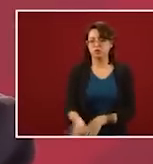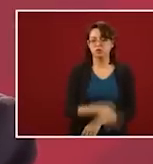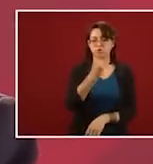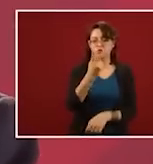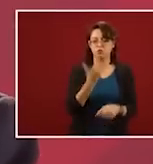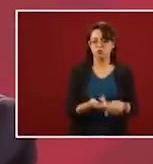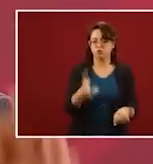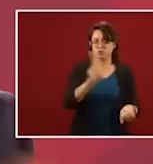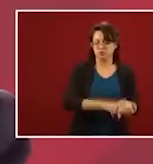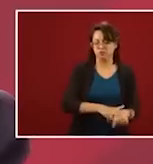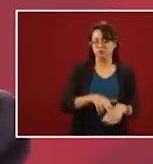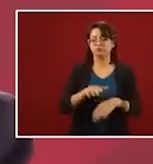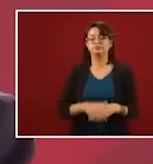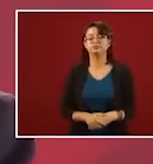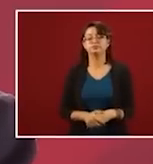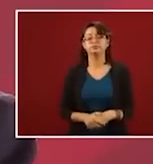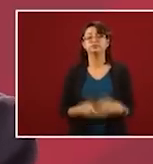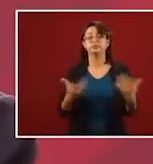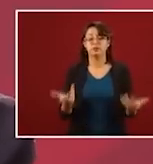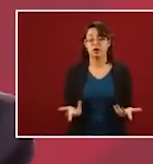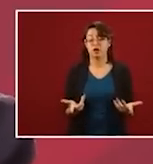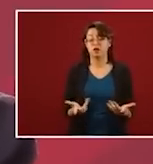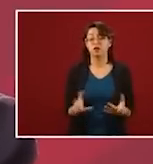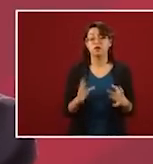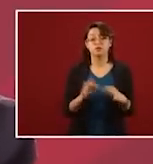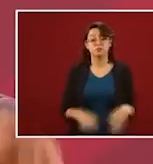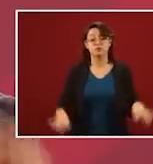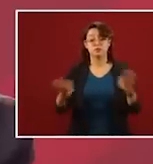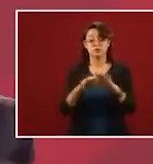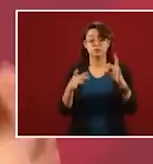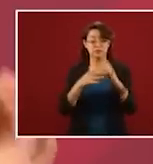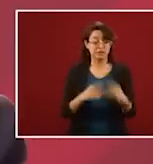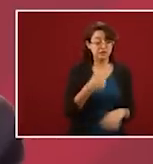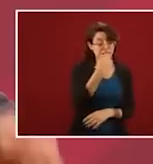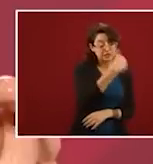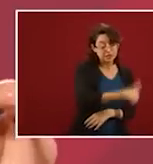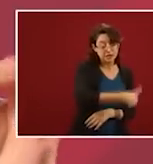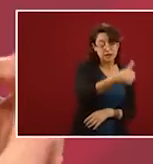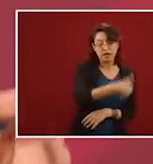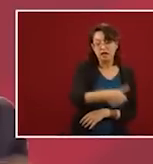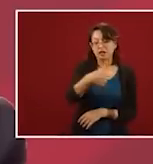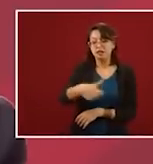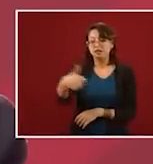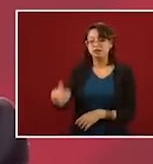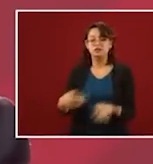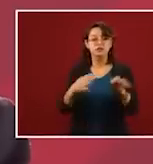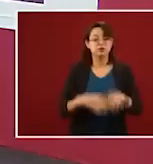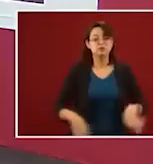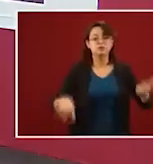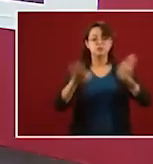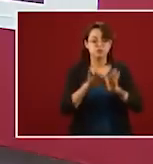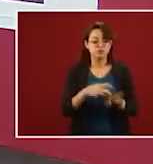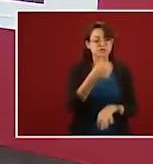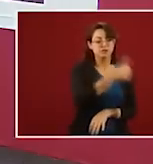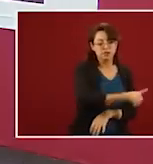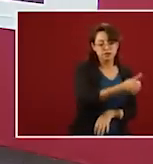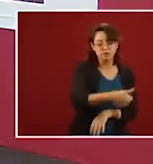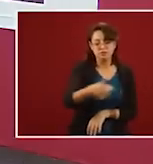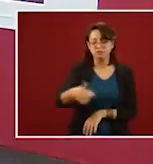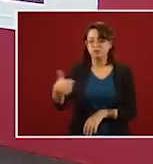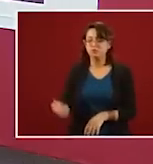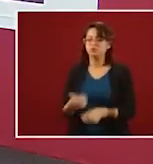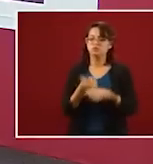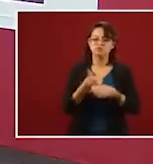caso es importante, cada caso es una experiencia de dolor humano para